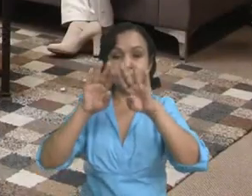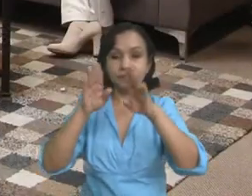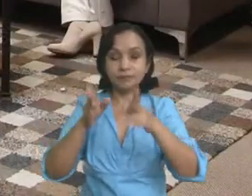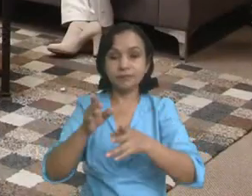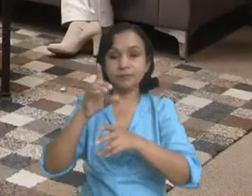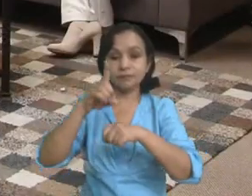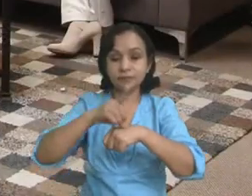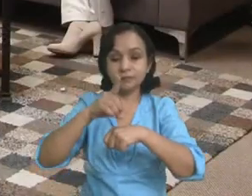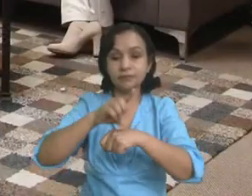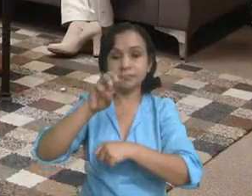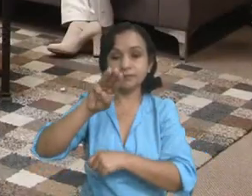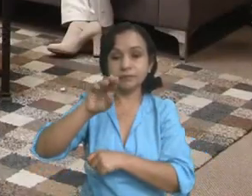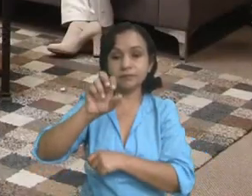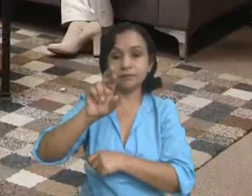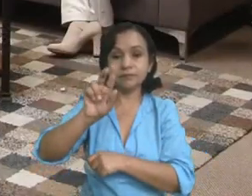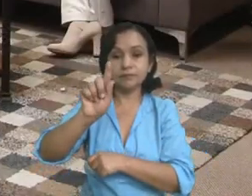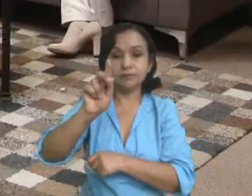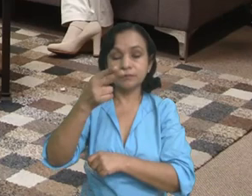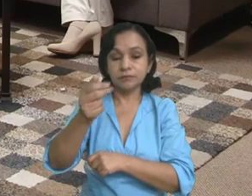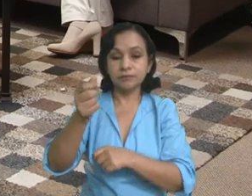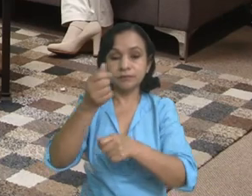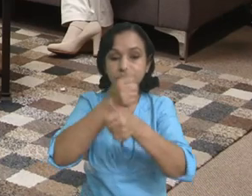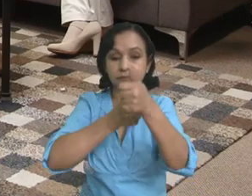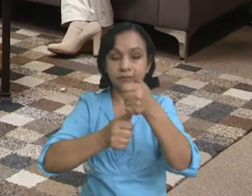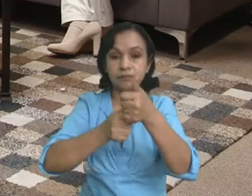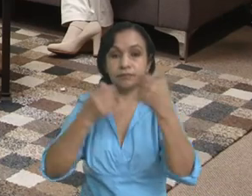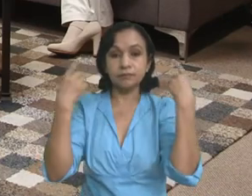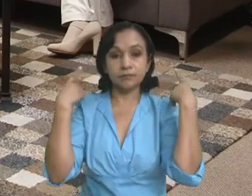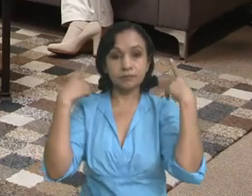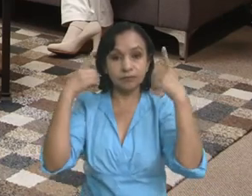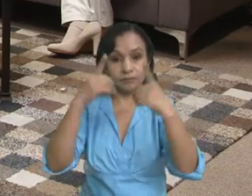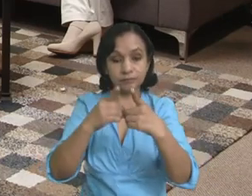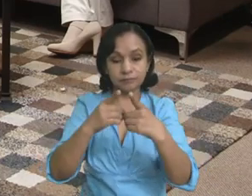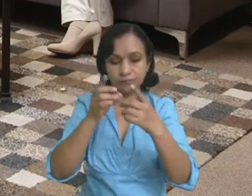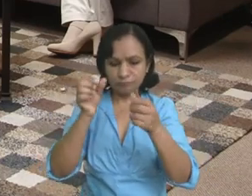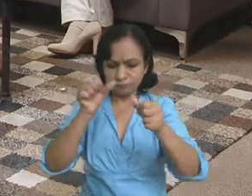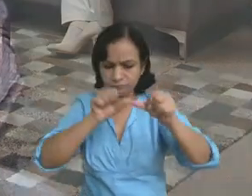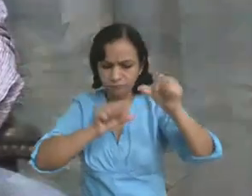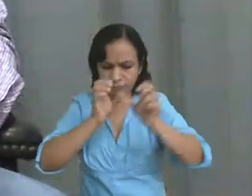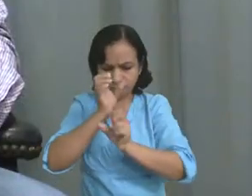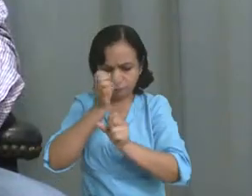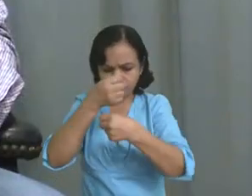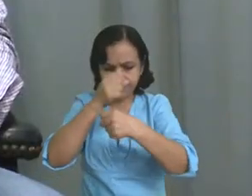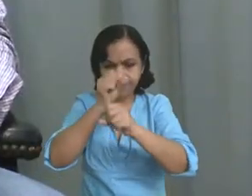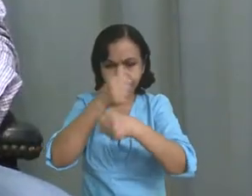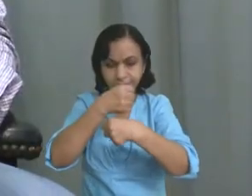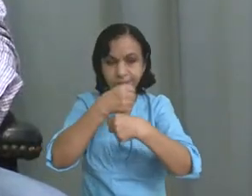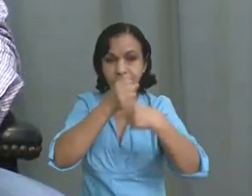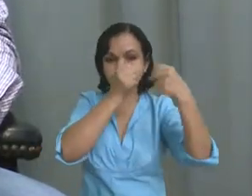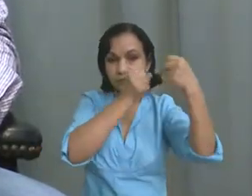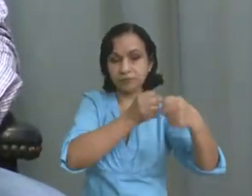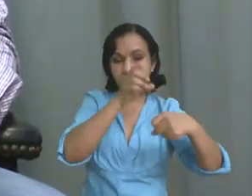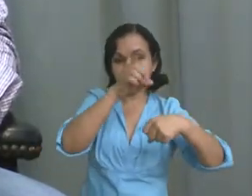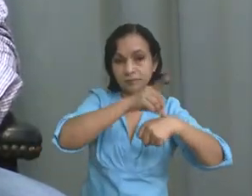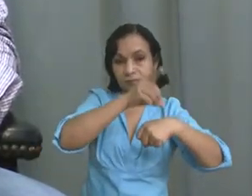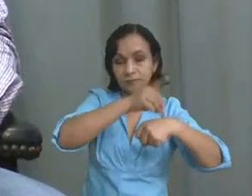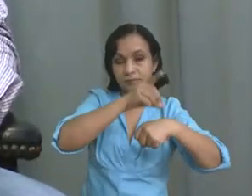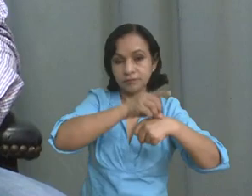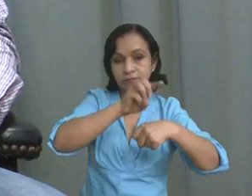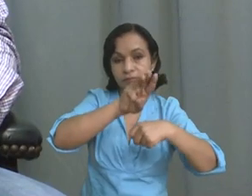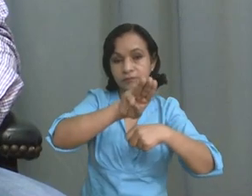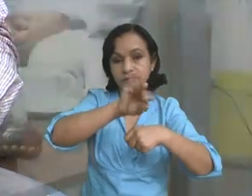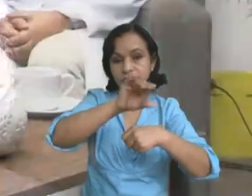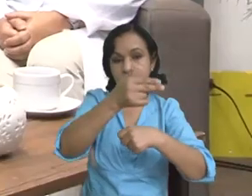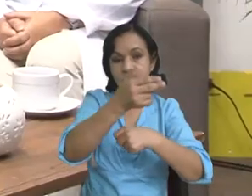Ayala, vicedirectora general del Centro de Ingeniería Genética y Biotecnología, Y también nos acompaña el doctor Michel